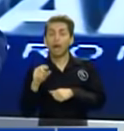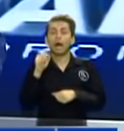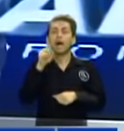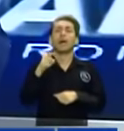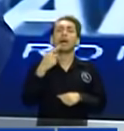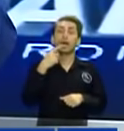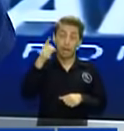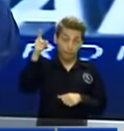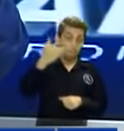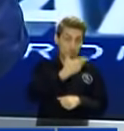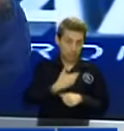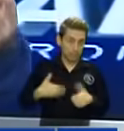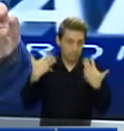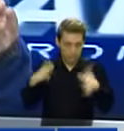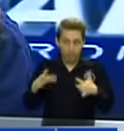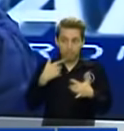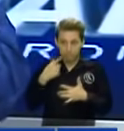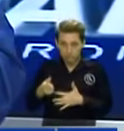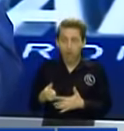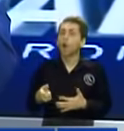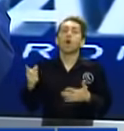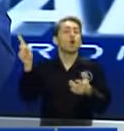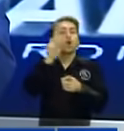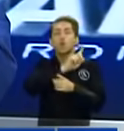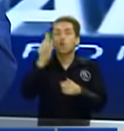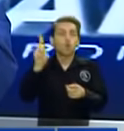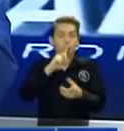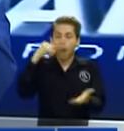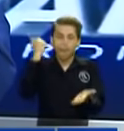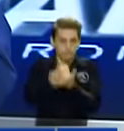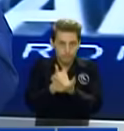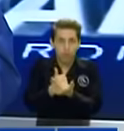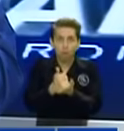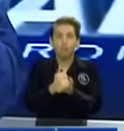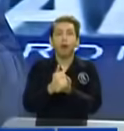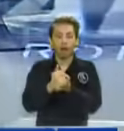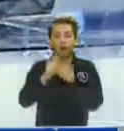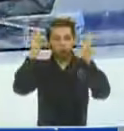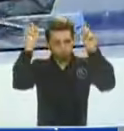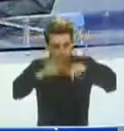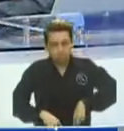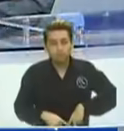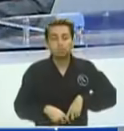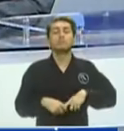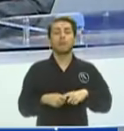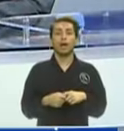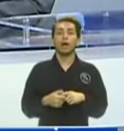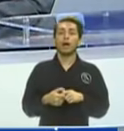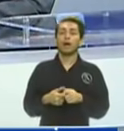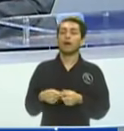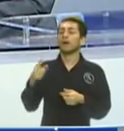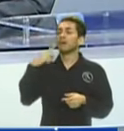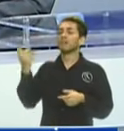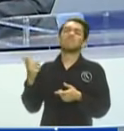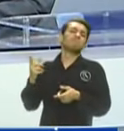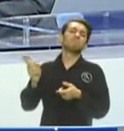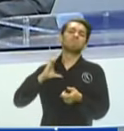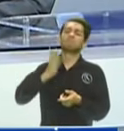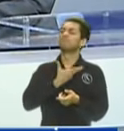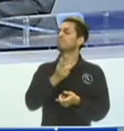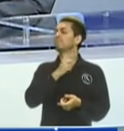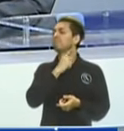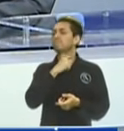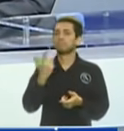amparos en contra del rechazo, porque el Congreso violó la Constitución al haber una violación a